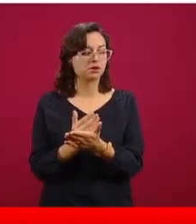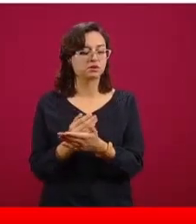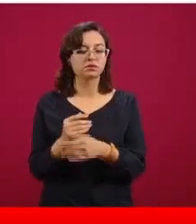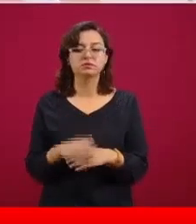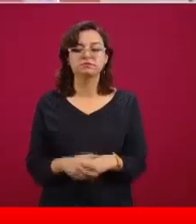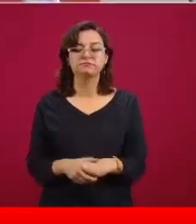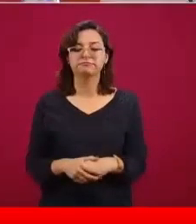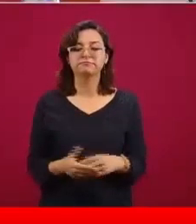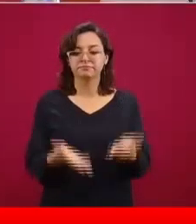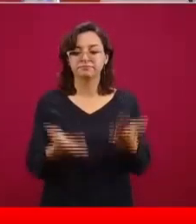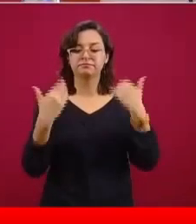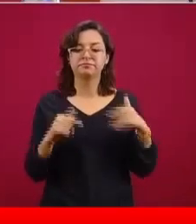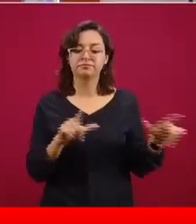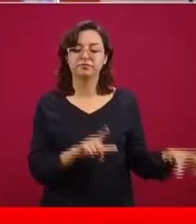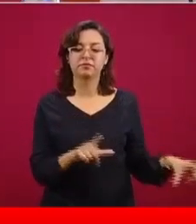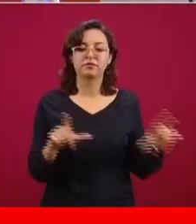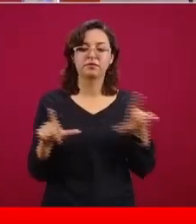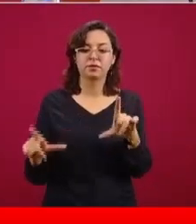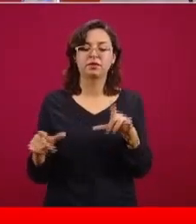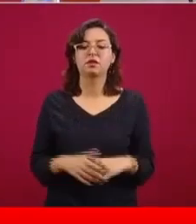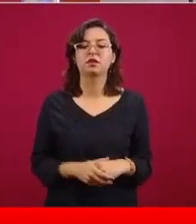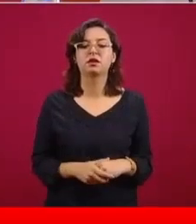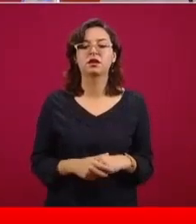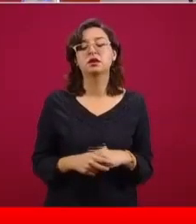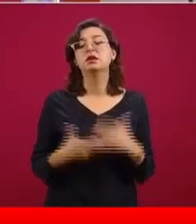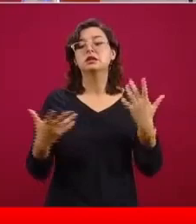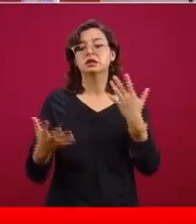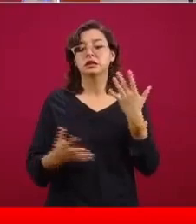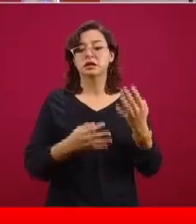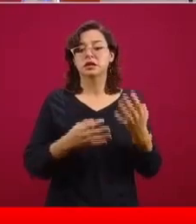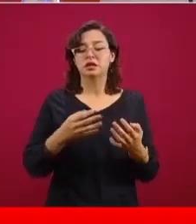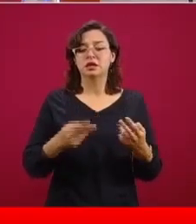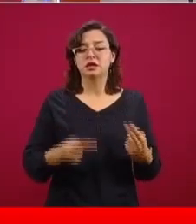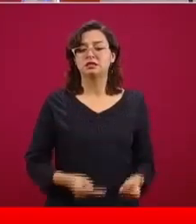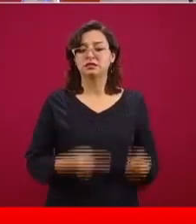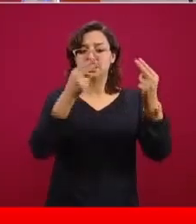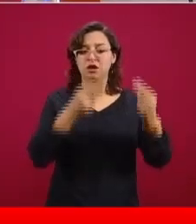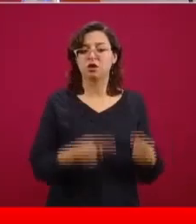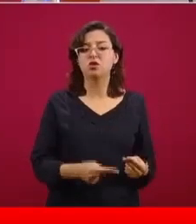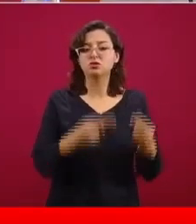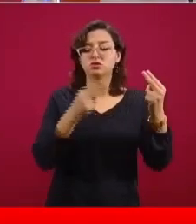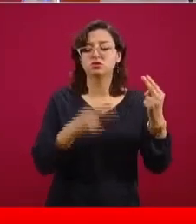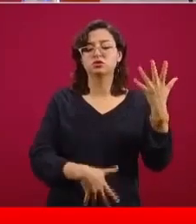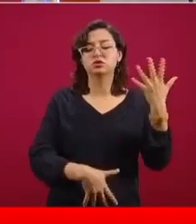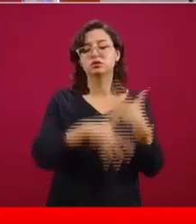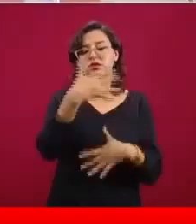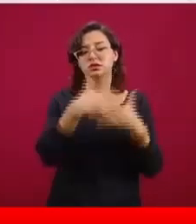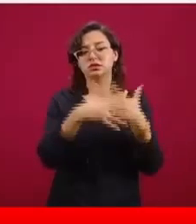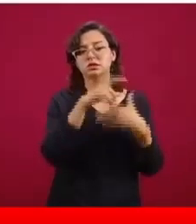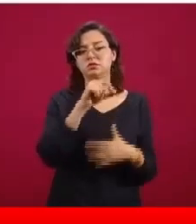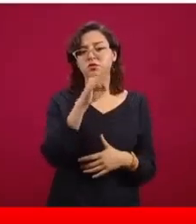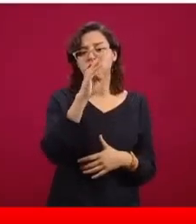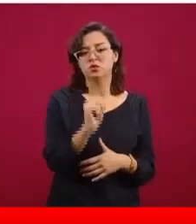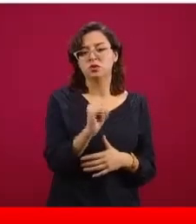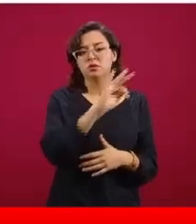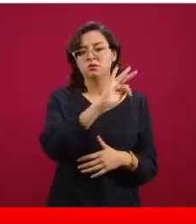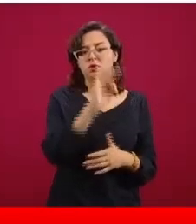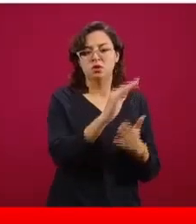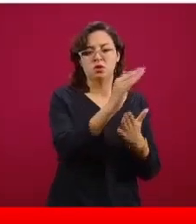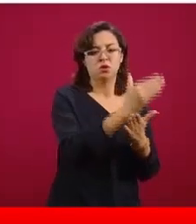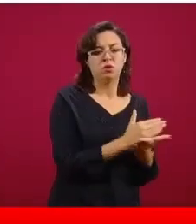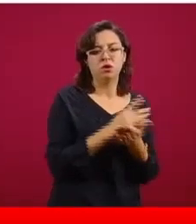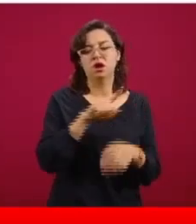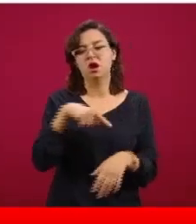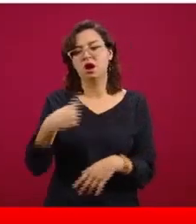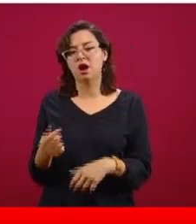adelante por favor el robo a negocios disminuye 15.9 por ciento el robo de